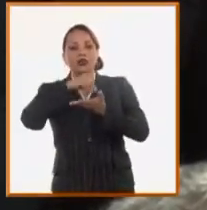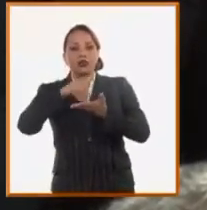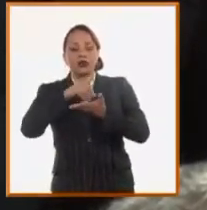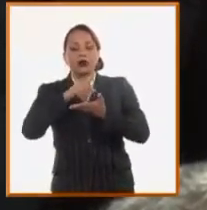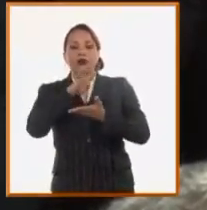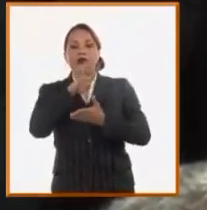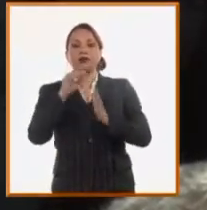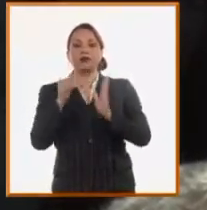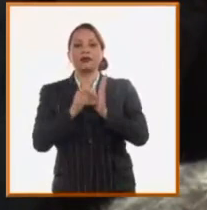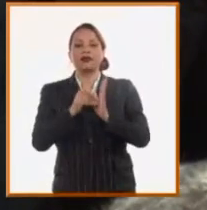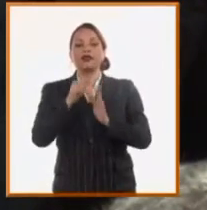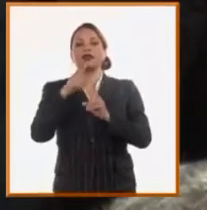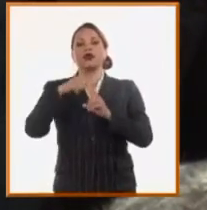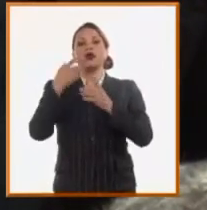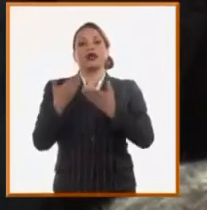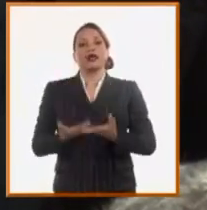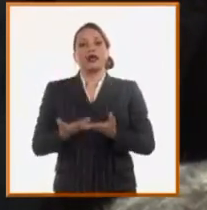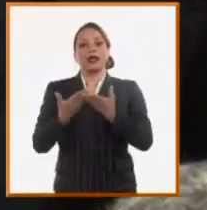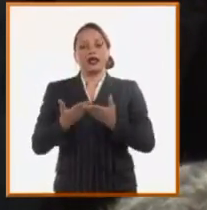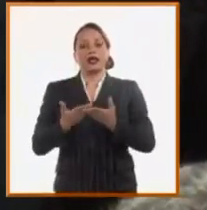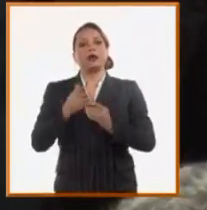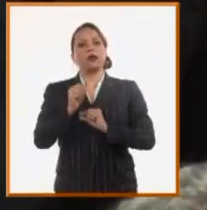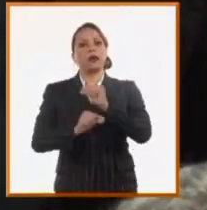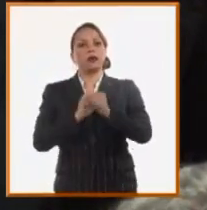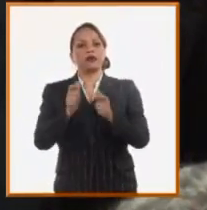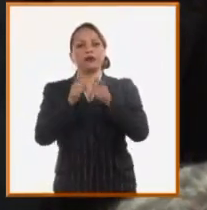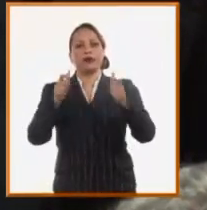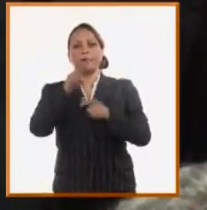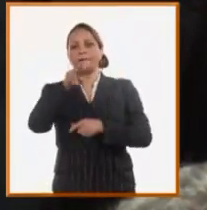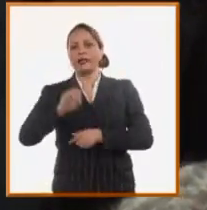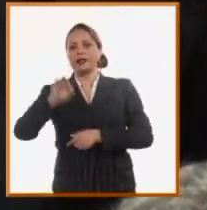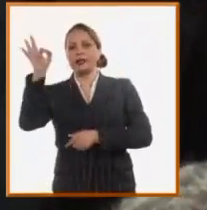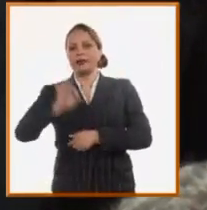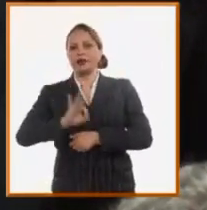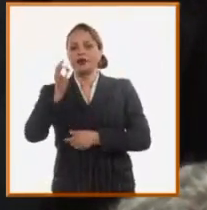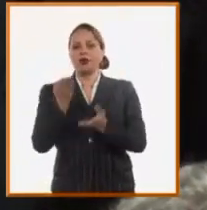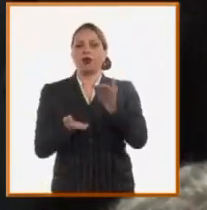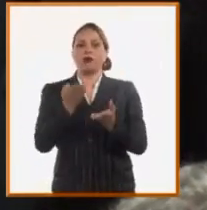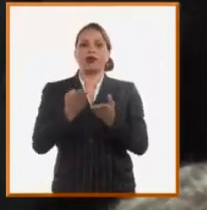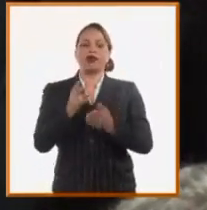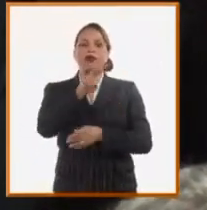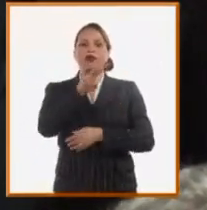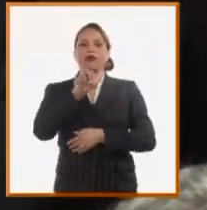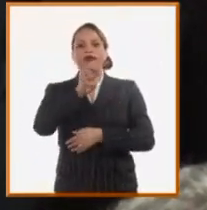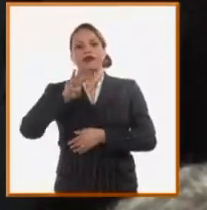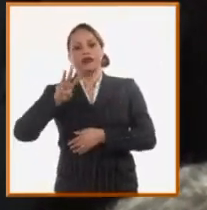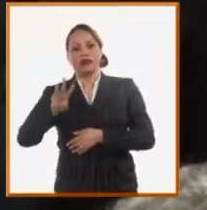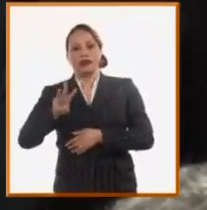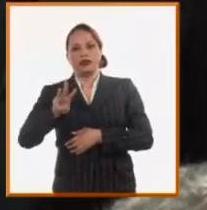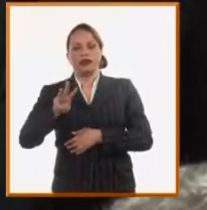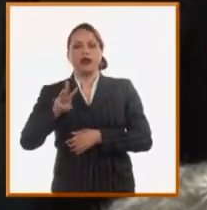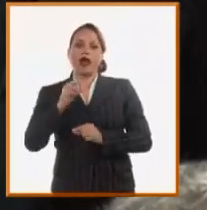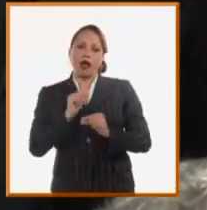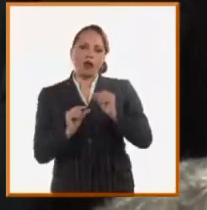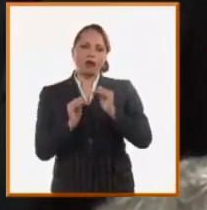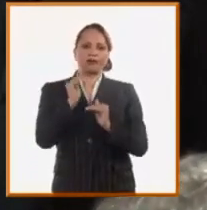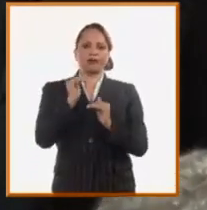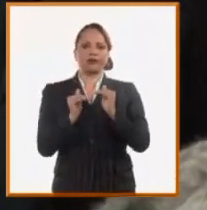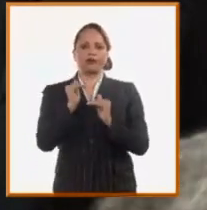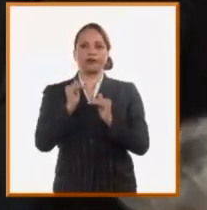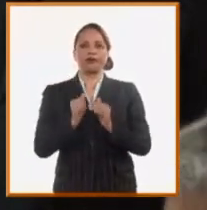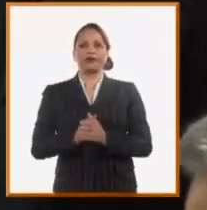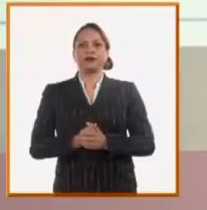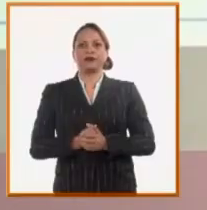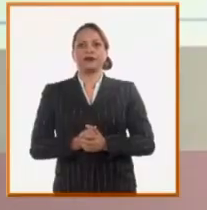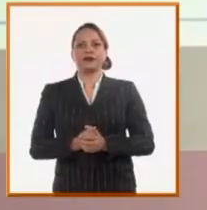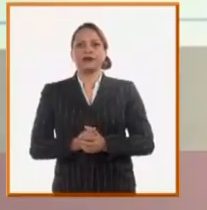toneladas, sería un crecimiento del 20% respecto al 2023, que marcaría